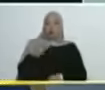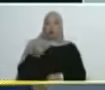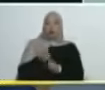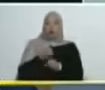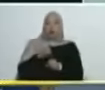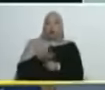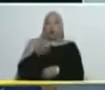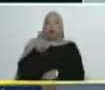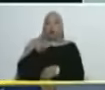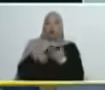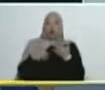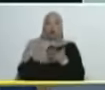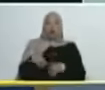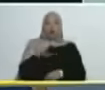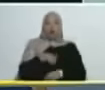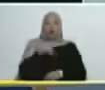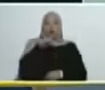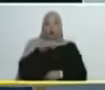coco.